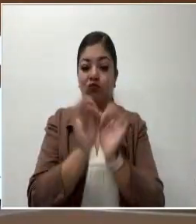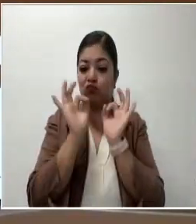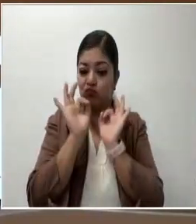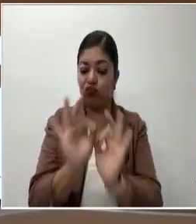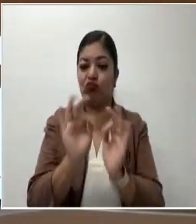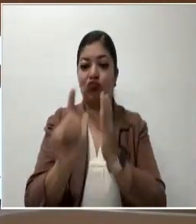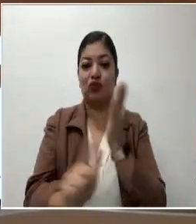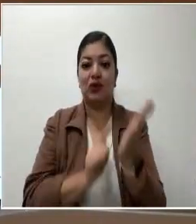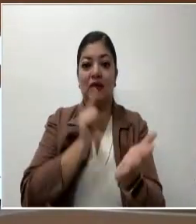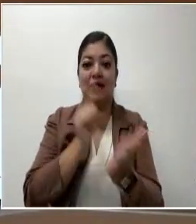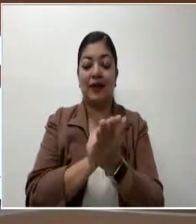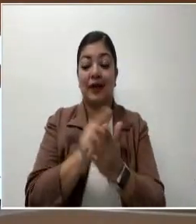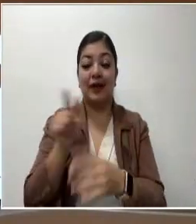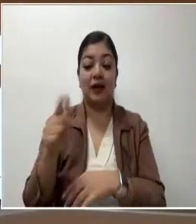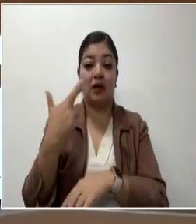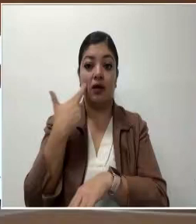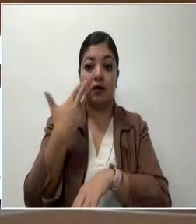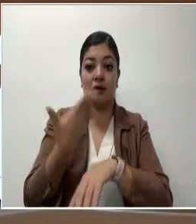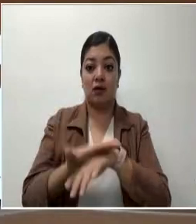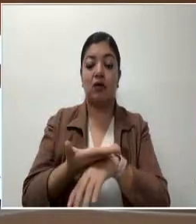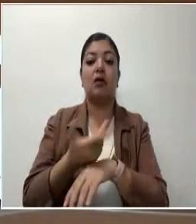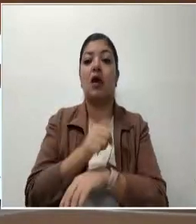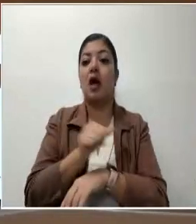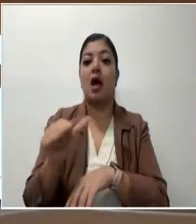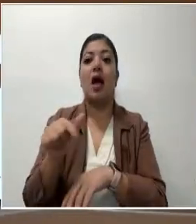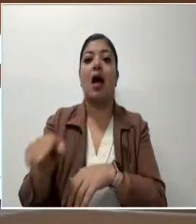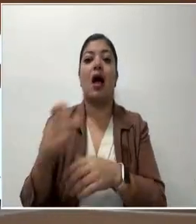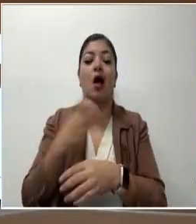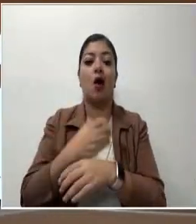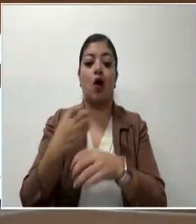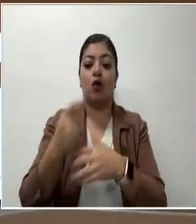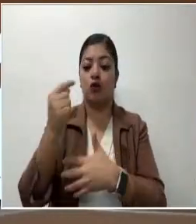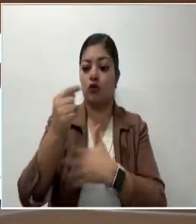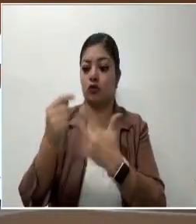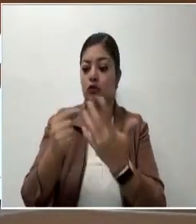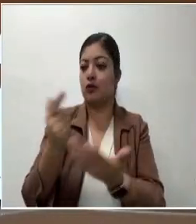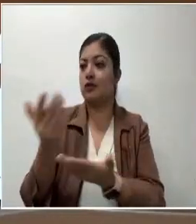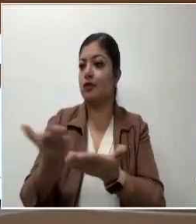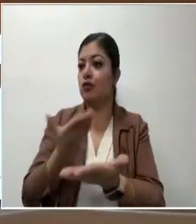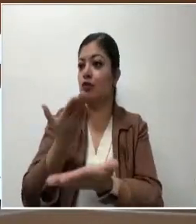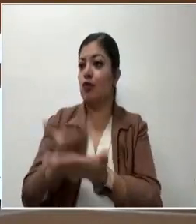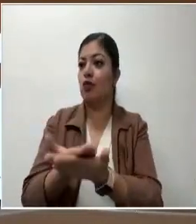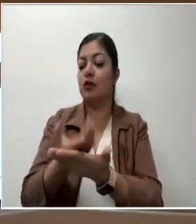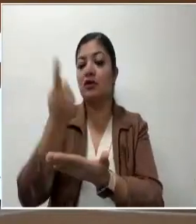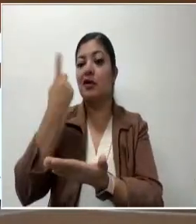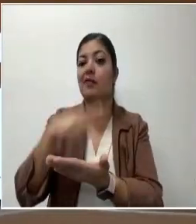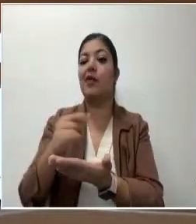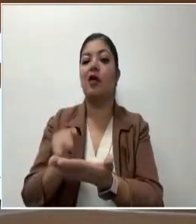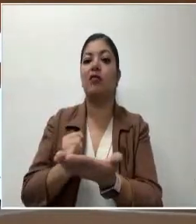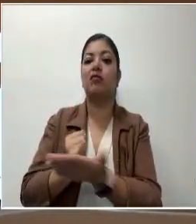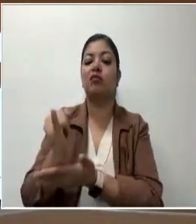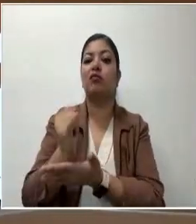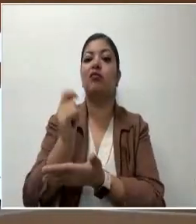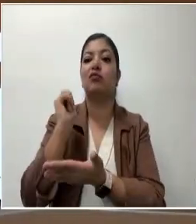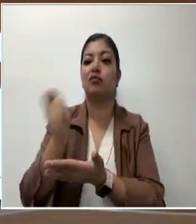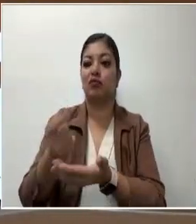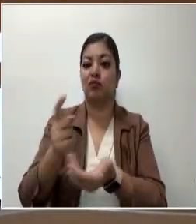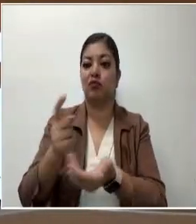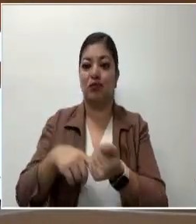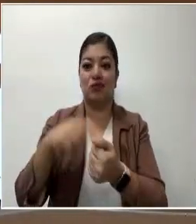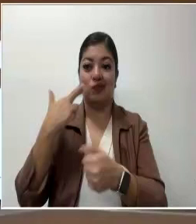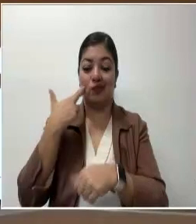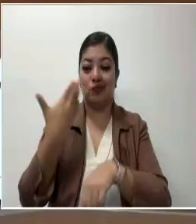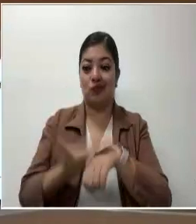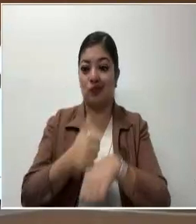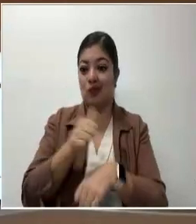de la responsable respecto de los elementos que tuvo en consideración para determinar la consecuencia jurídica a